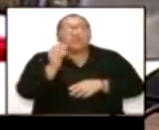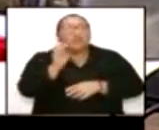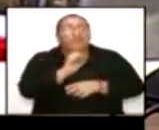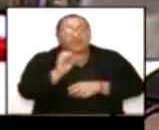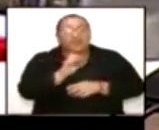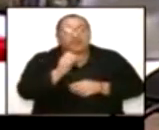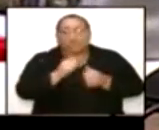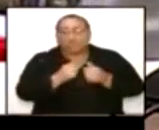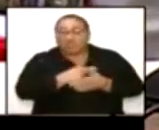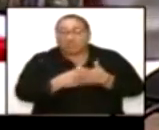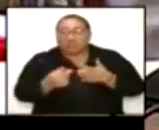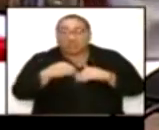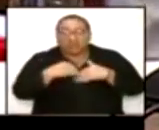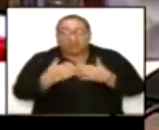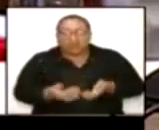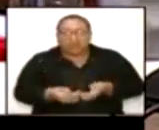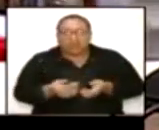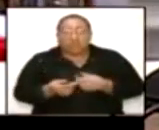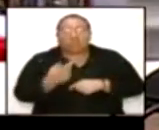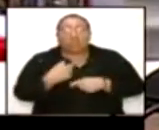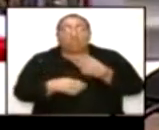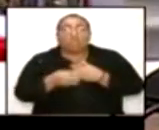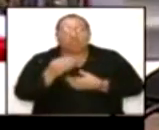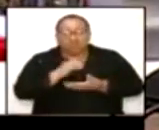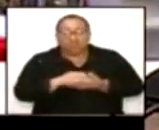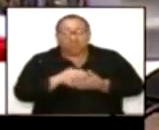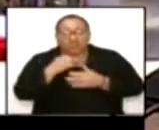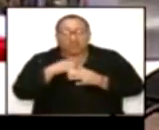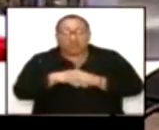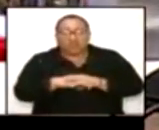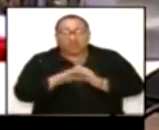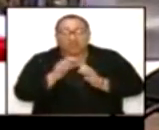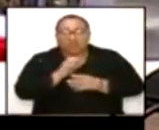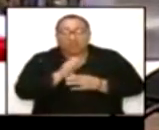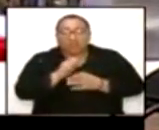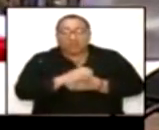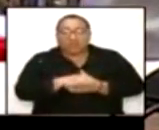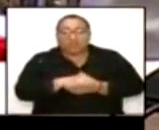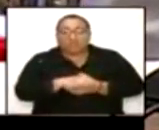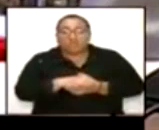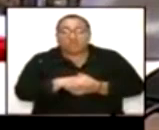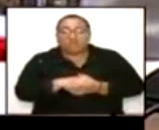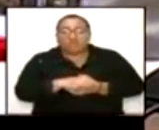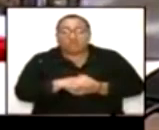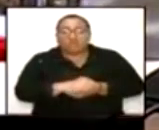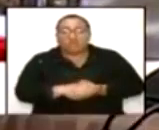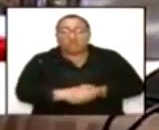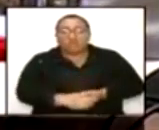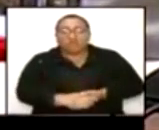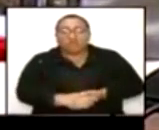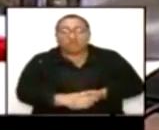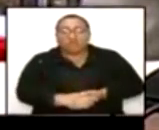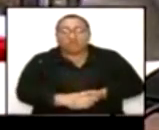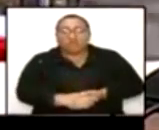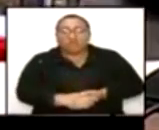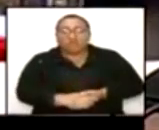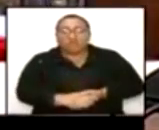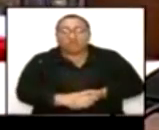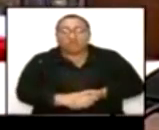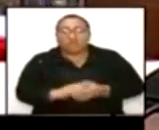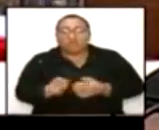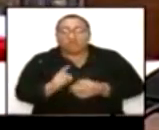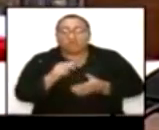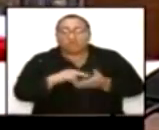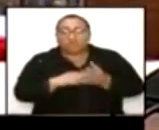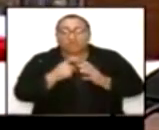emergencia, a las pocas semanas de gestación, volvió a estar internada en la emergencia y no siquiera era legal.